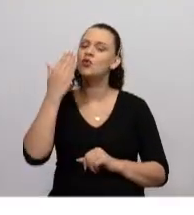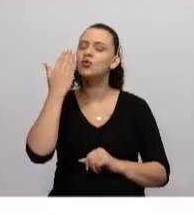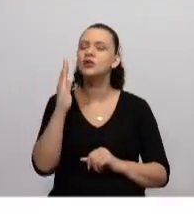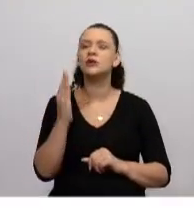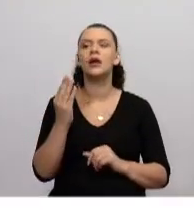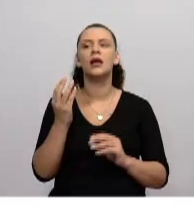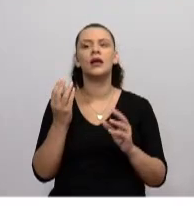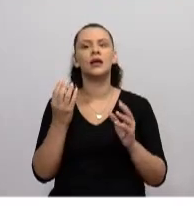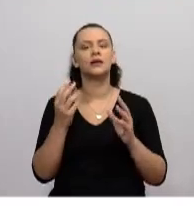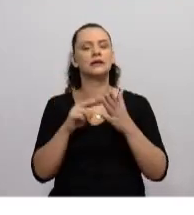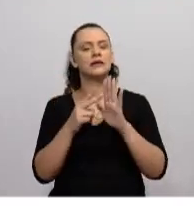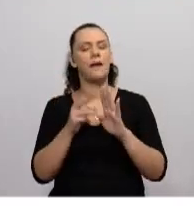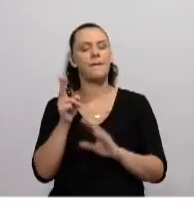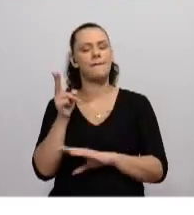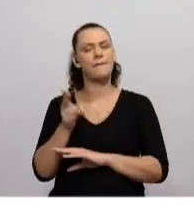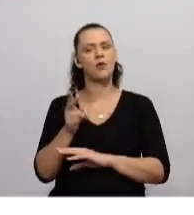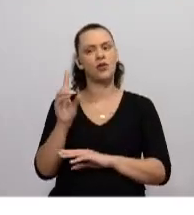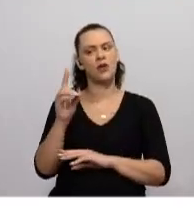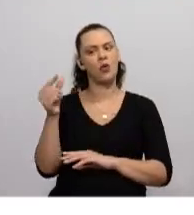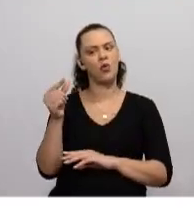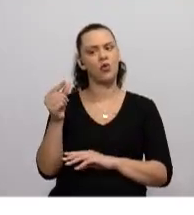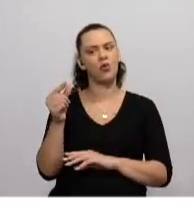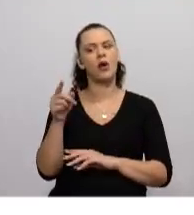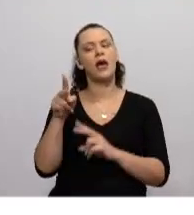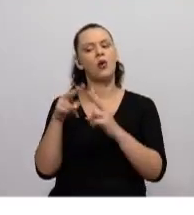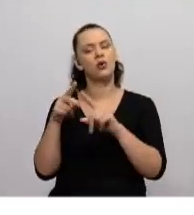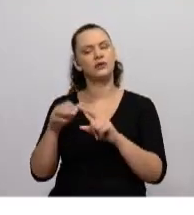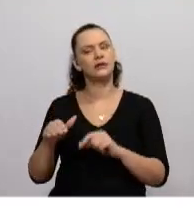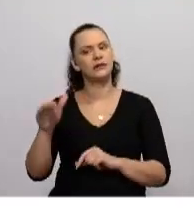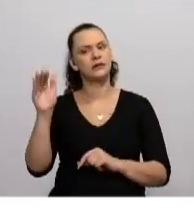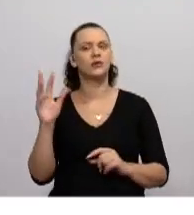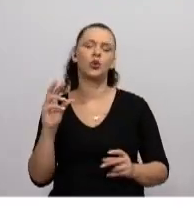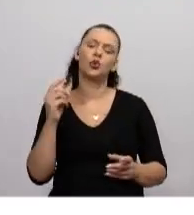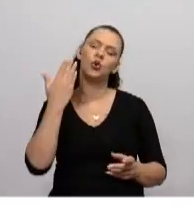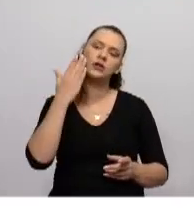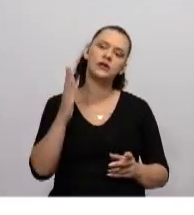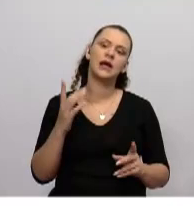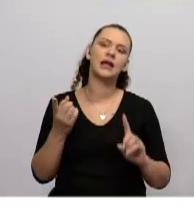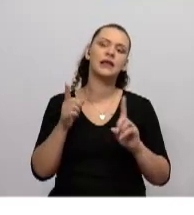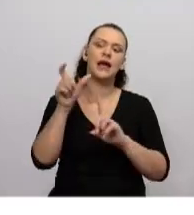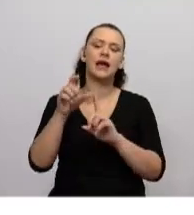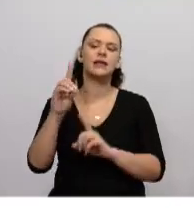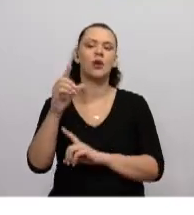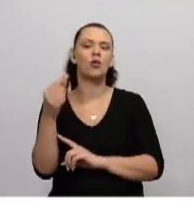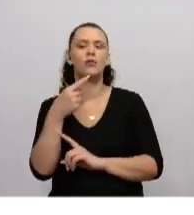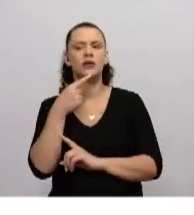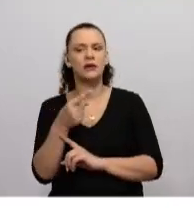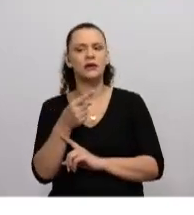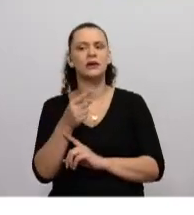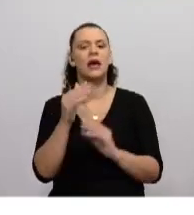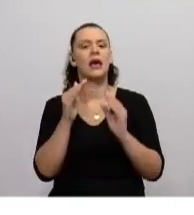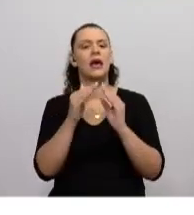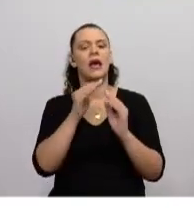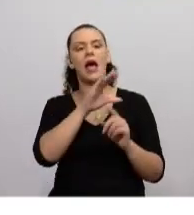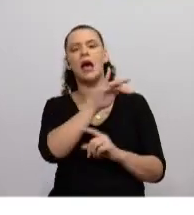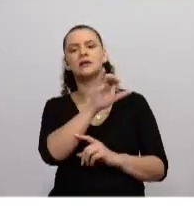qué tan sea el mismo David Guzmán que conoce Desde niño y no sé qué tan sea ese David Guzmán que dice inclusive casas